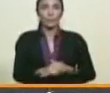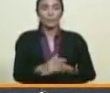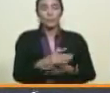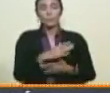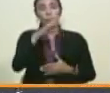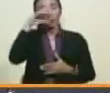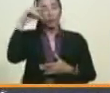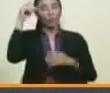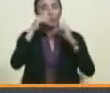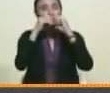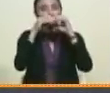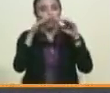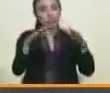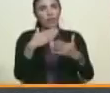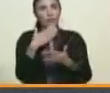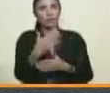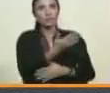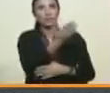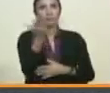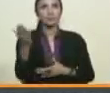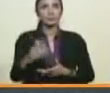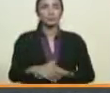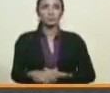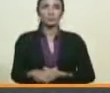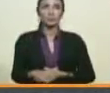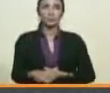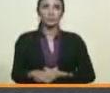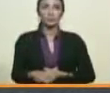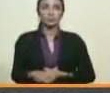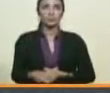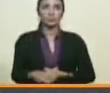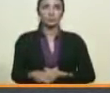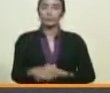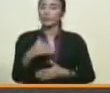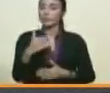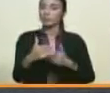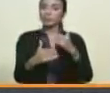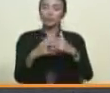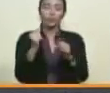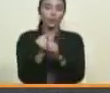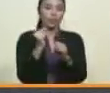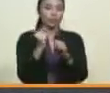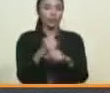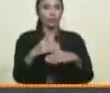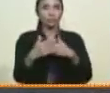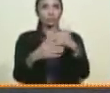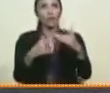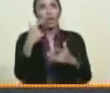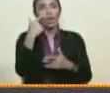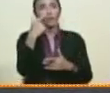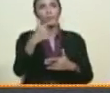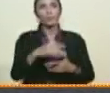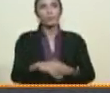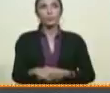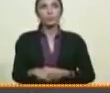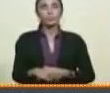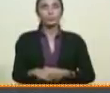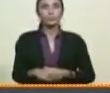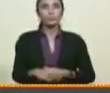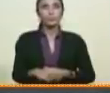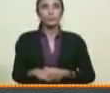gracias seguimos adelante bueno deben saber que seguimos trabajando aquí está el doctor joel rodríguez que